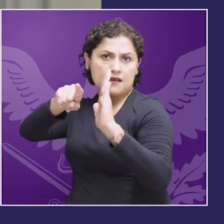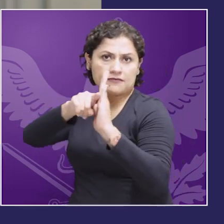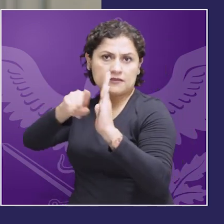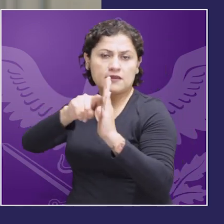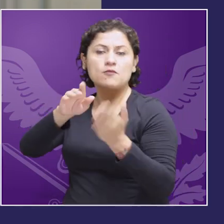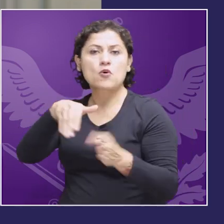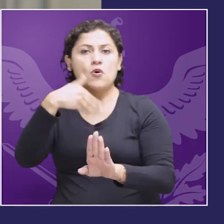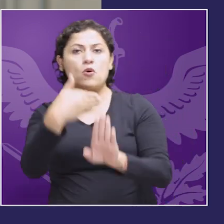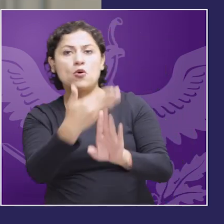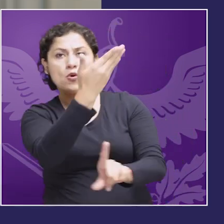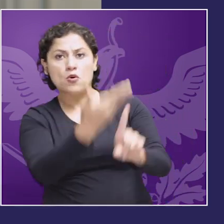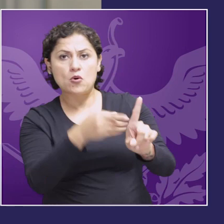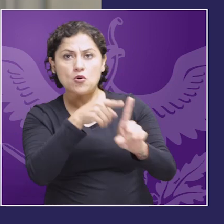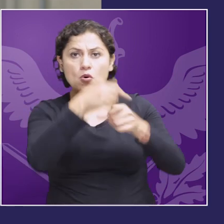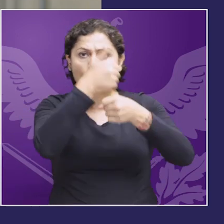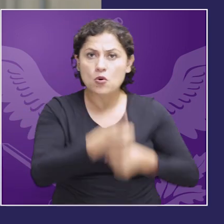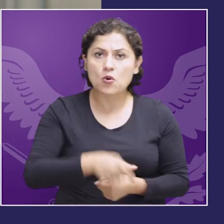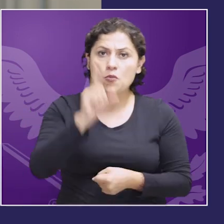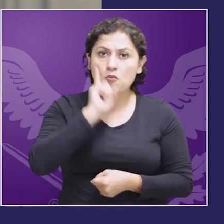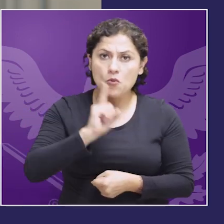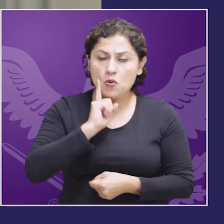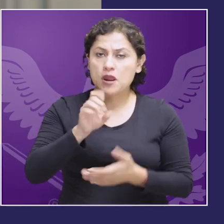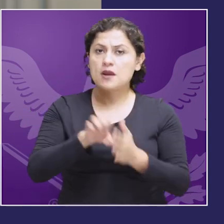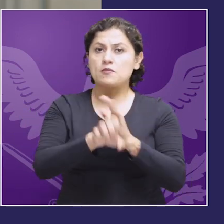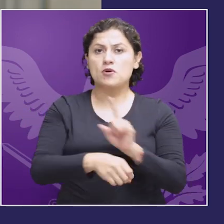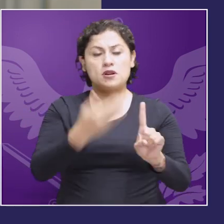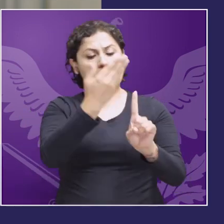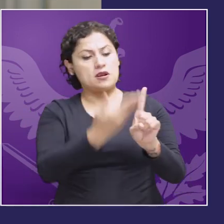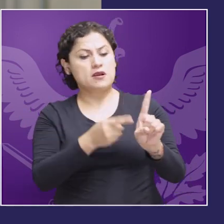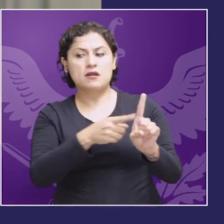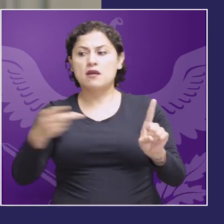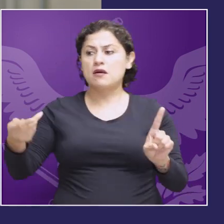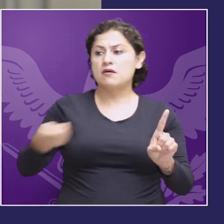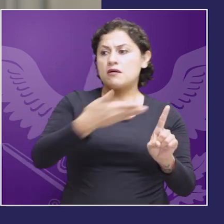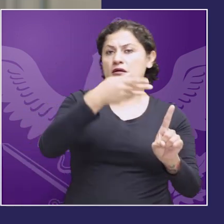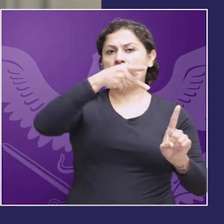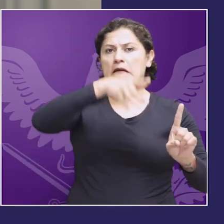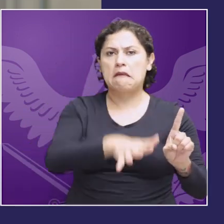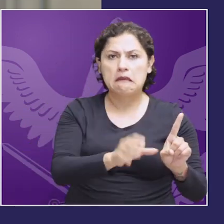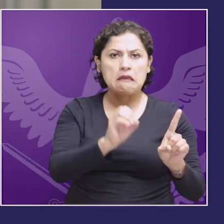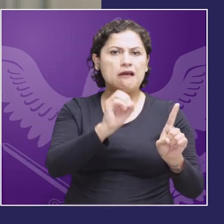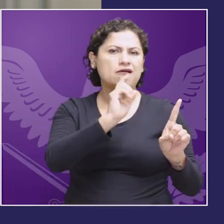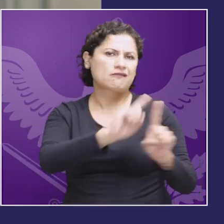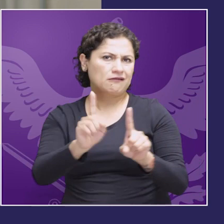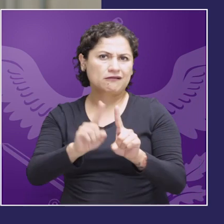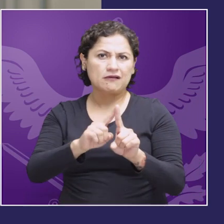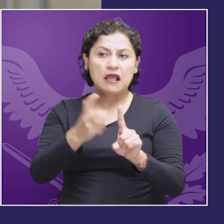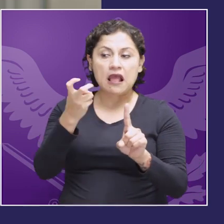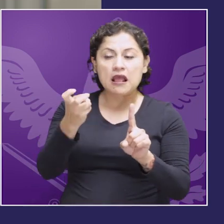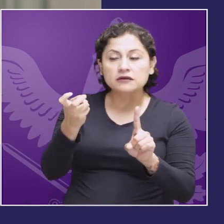liviana, casquivana o como te la quieras llamar, eso va permeando. Pero al revés, si tú tienes... En Chile pasó un